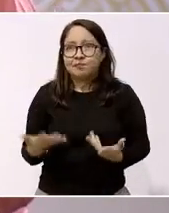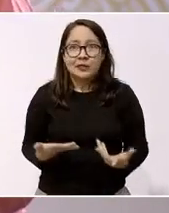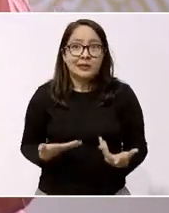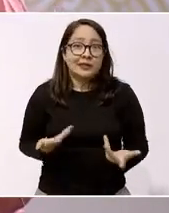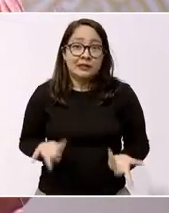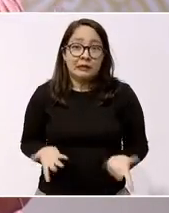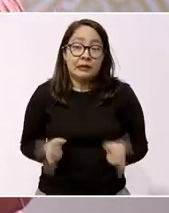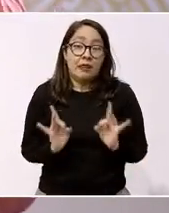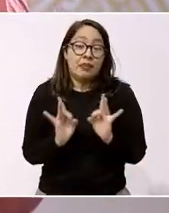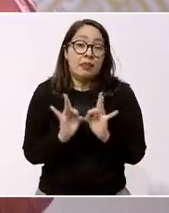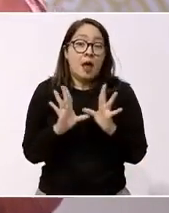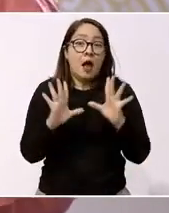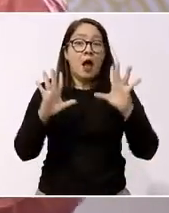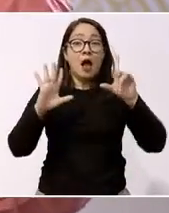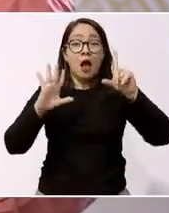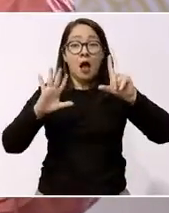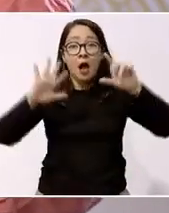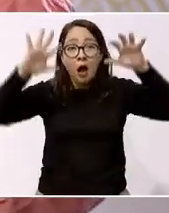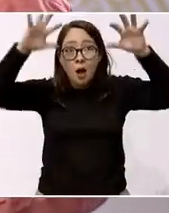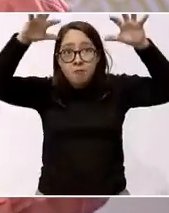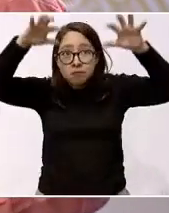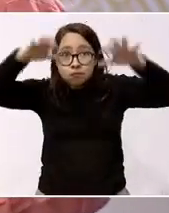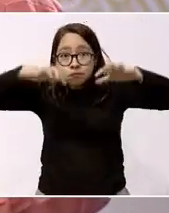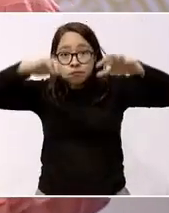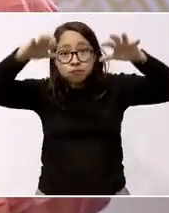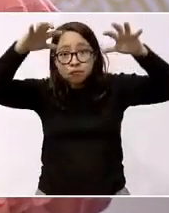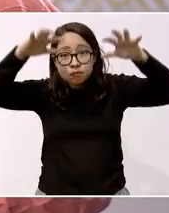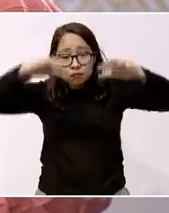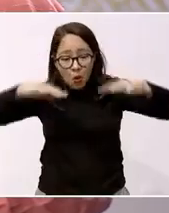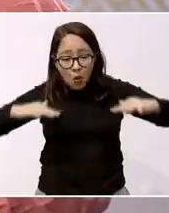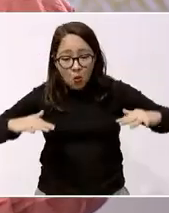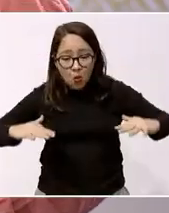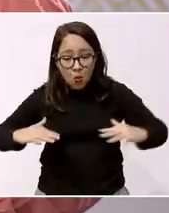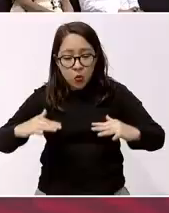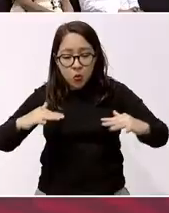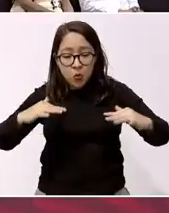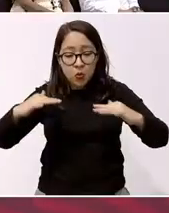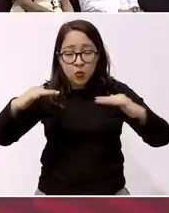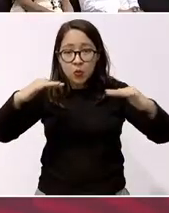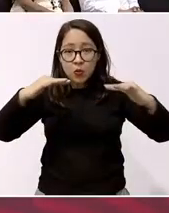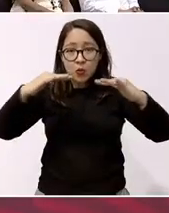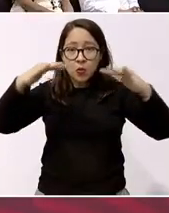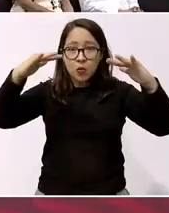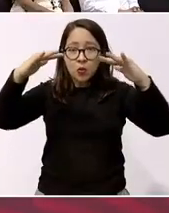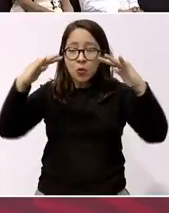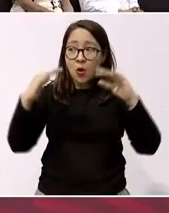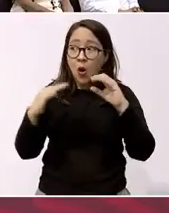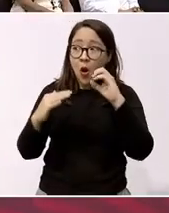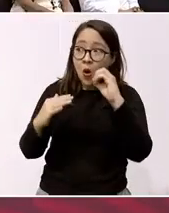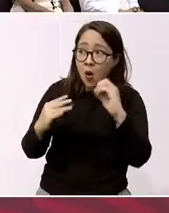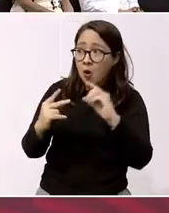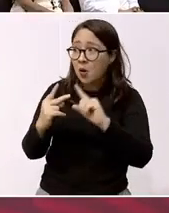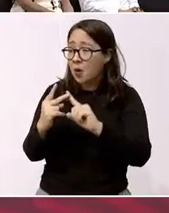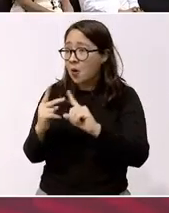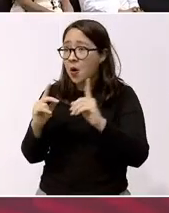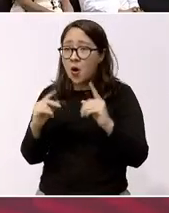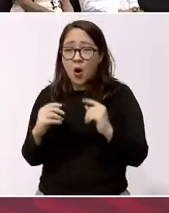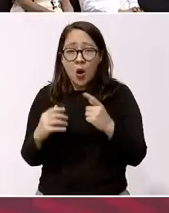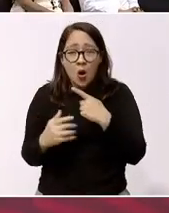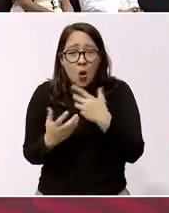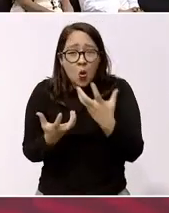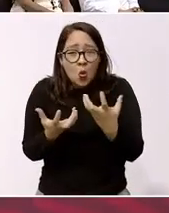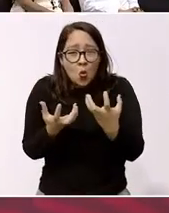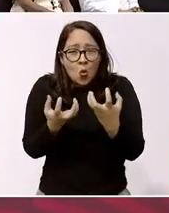de inundaciones y de sequías y de incendios y de